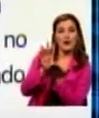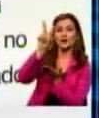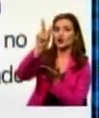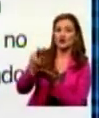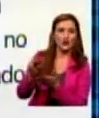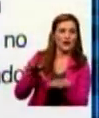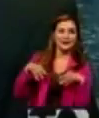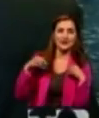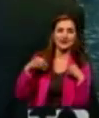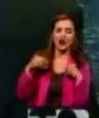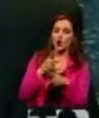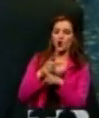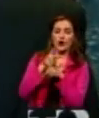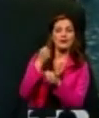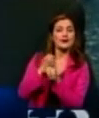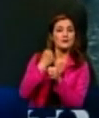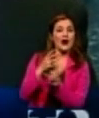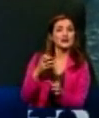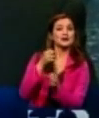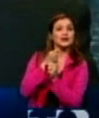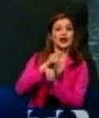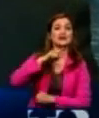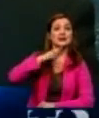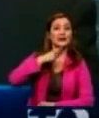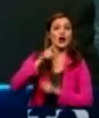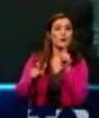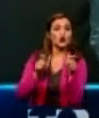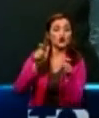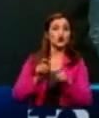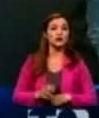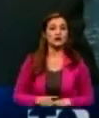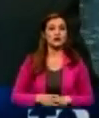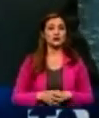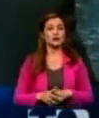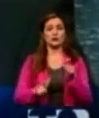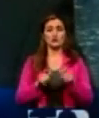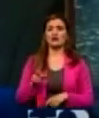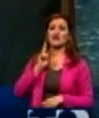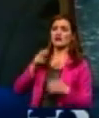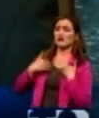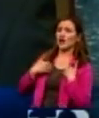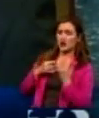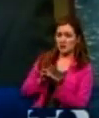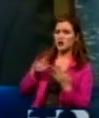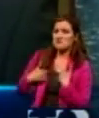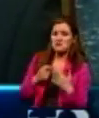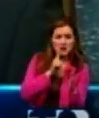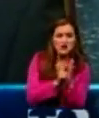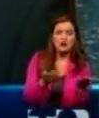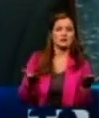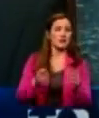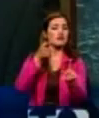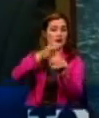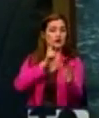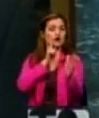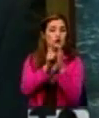su estabilidad laboral. Para darle seguridad y seriedad que si ellos se sienten perjudicados, puedan presentar directamente la denuncia